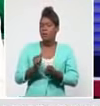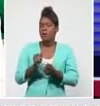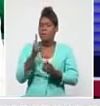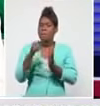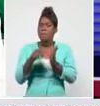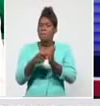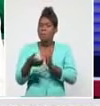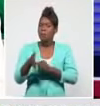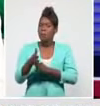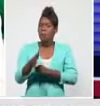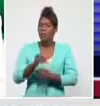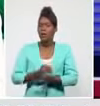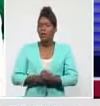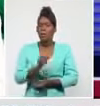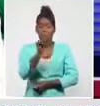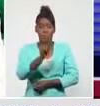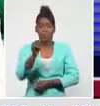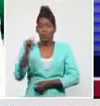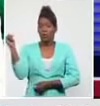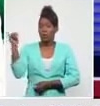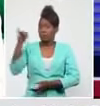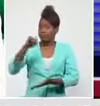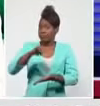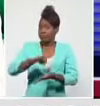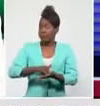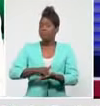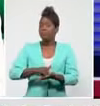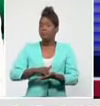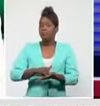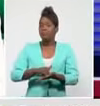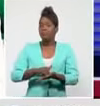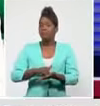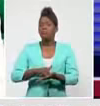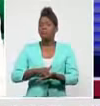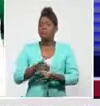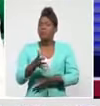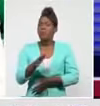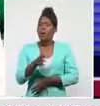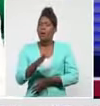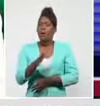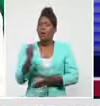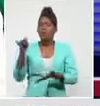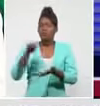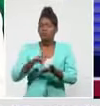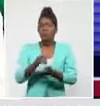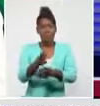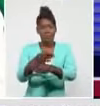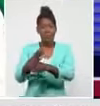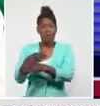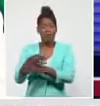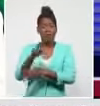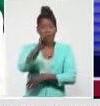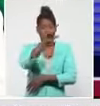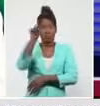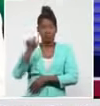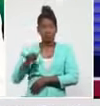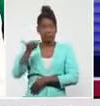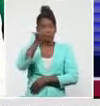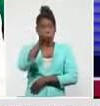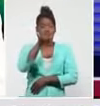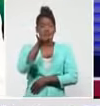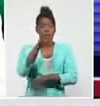tantos viajeros que han arribado por los 10 puntos de aeropuertos internacionales que tenemos en nuestro